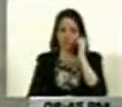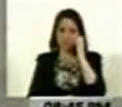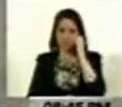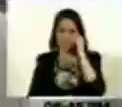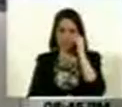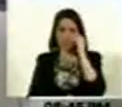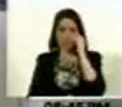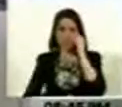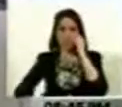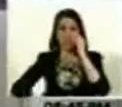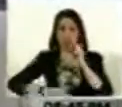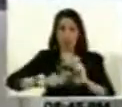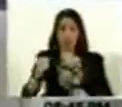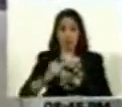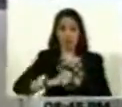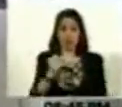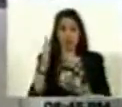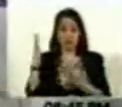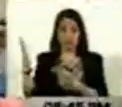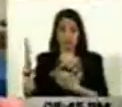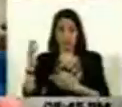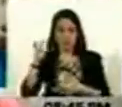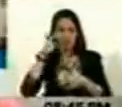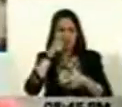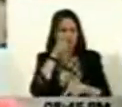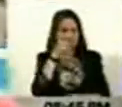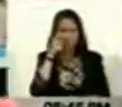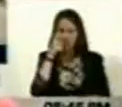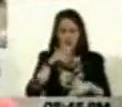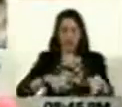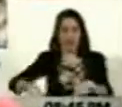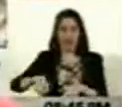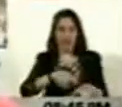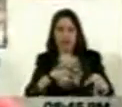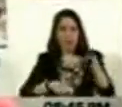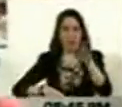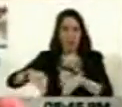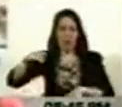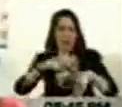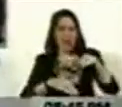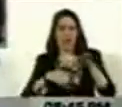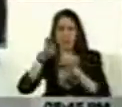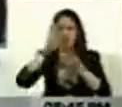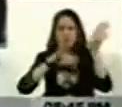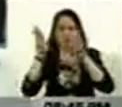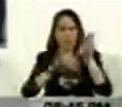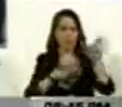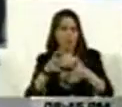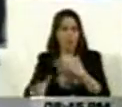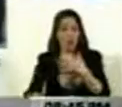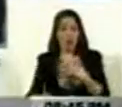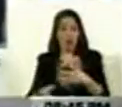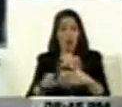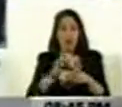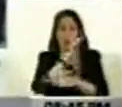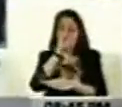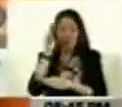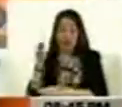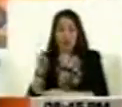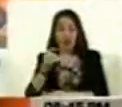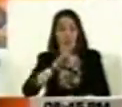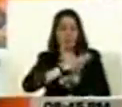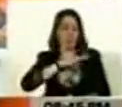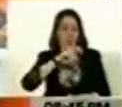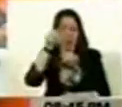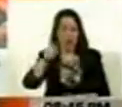Los uniformados resguardan los tramos viales, ríos y rutas turísticas más concurridas de la entidad para proteger a propios y visitantes.